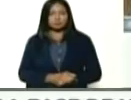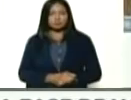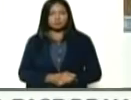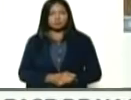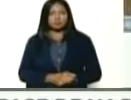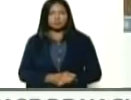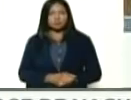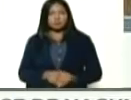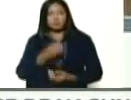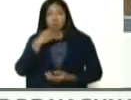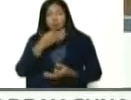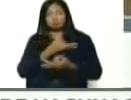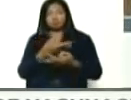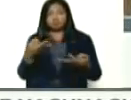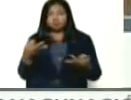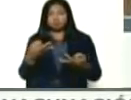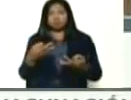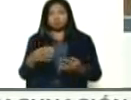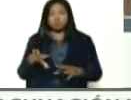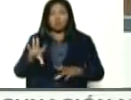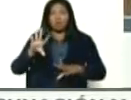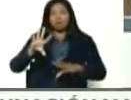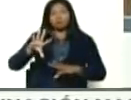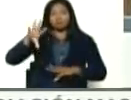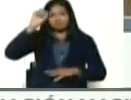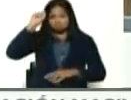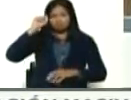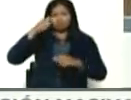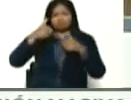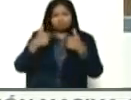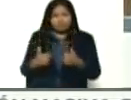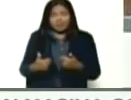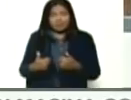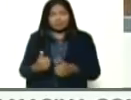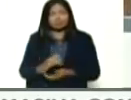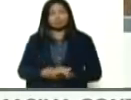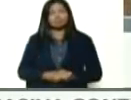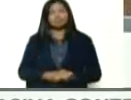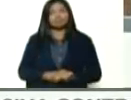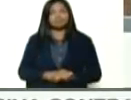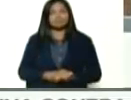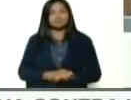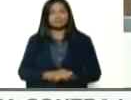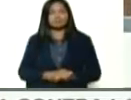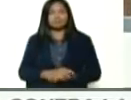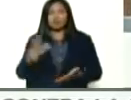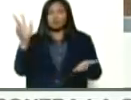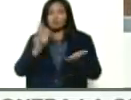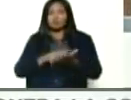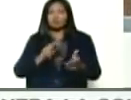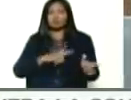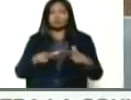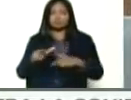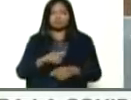bueno excelente muy bien copiado entendido en cuenta complace